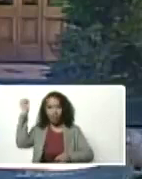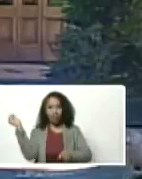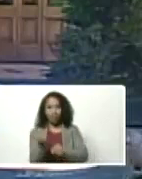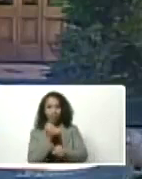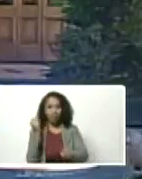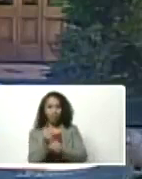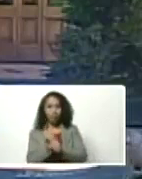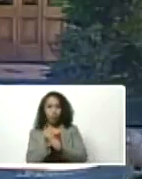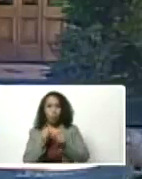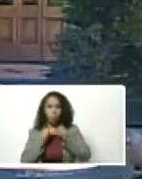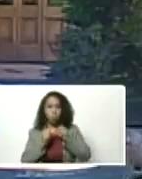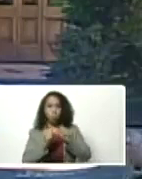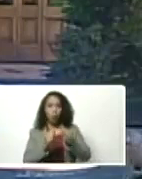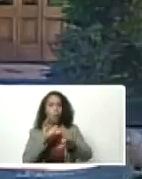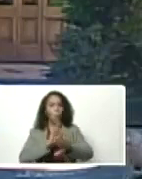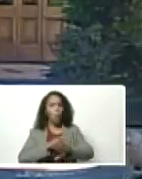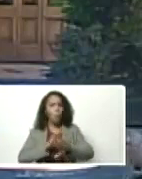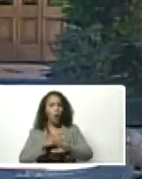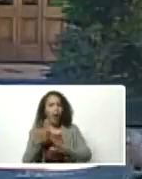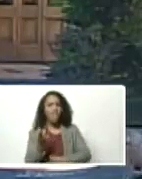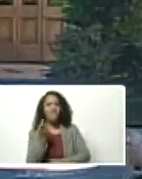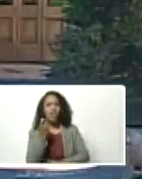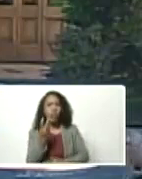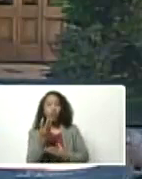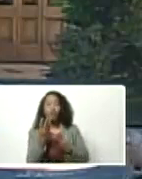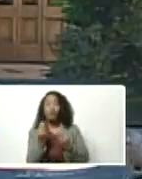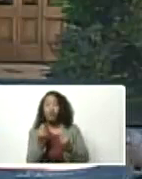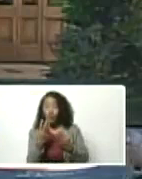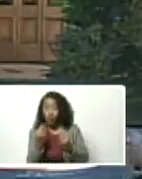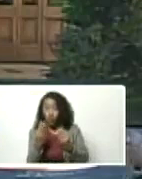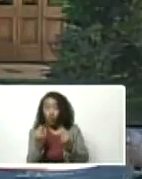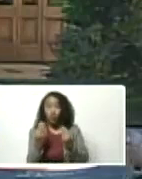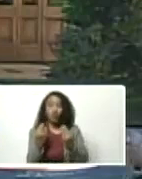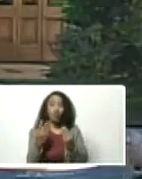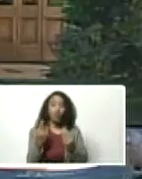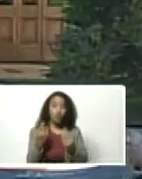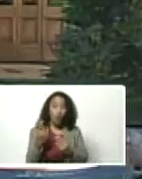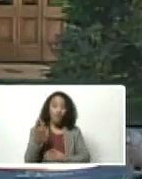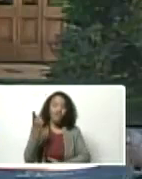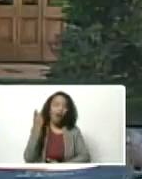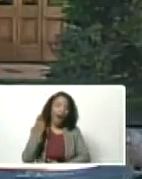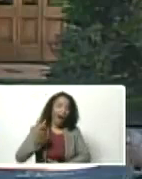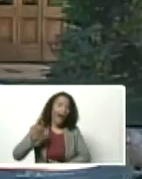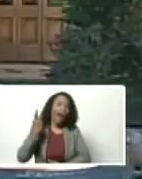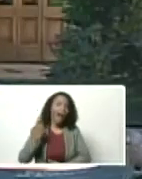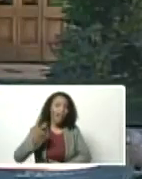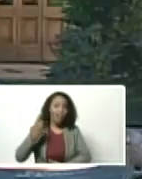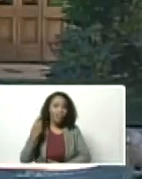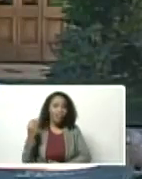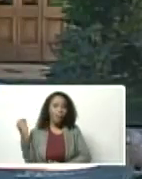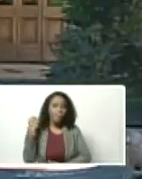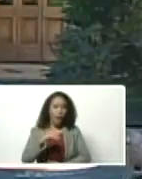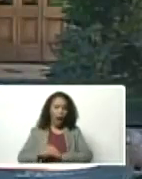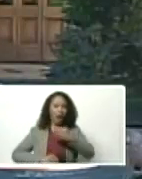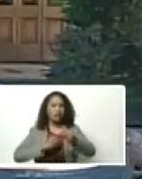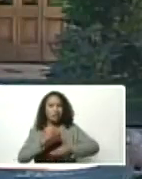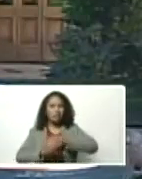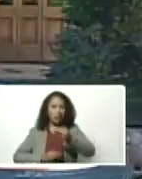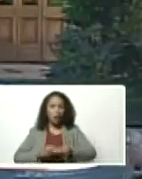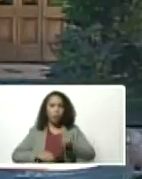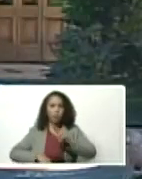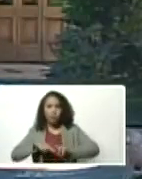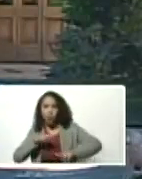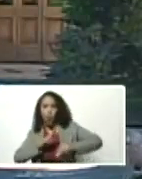de perseverancia, porque falta mucho, pero mucho, muchísimo por hacer, por